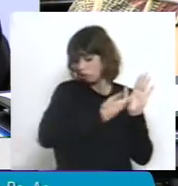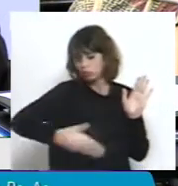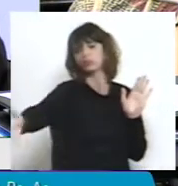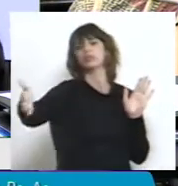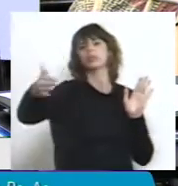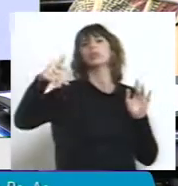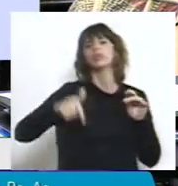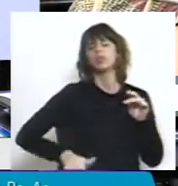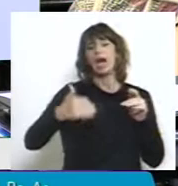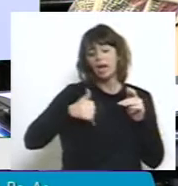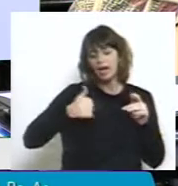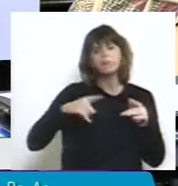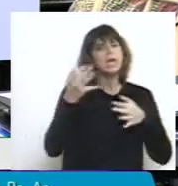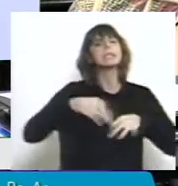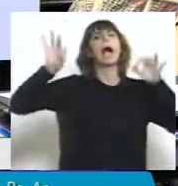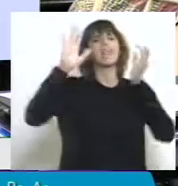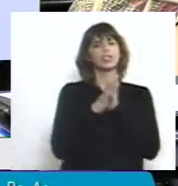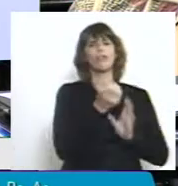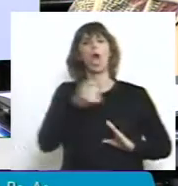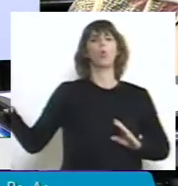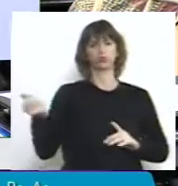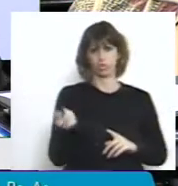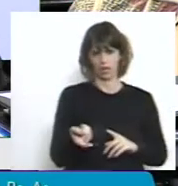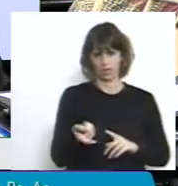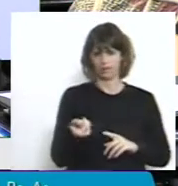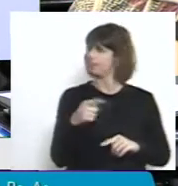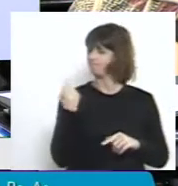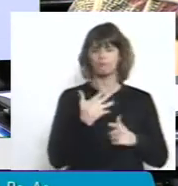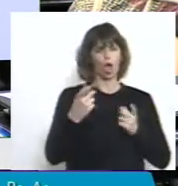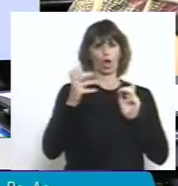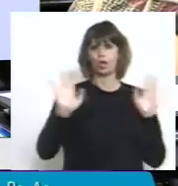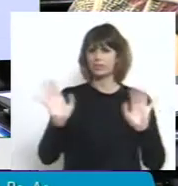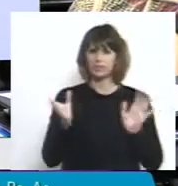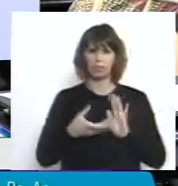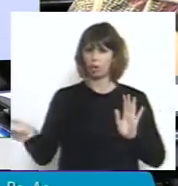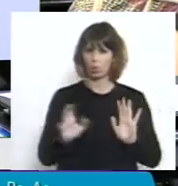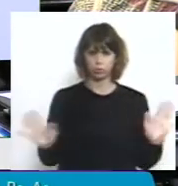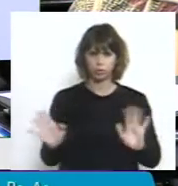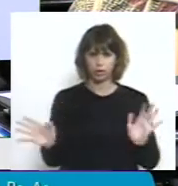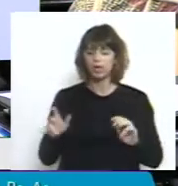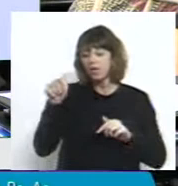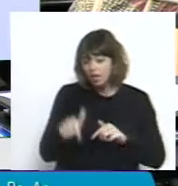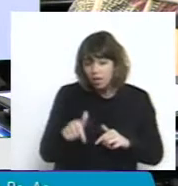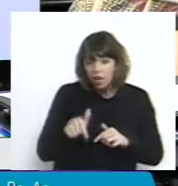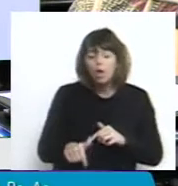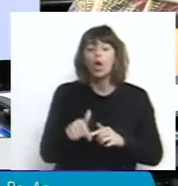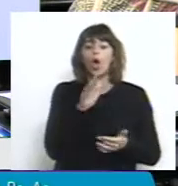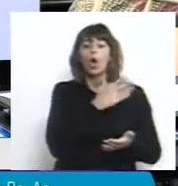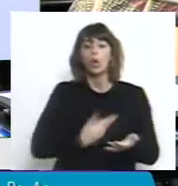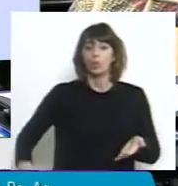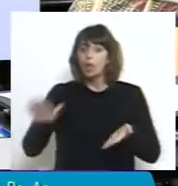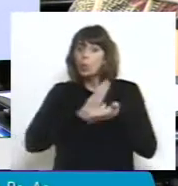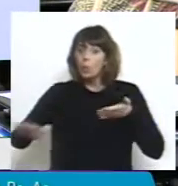violento ajuste en el cual sí, después del ajuste recuperaban. No, vamos a discutir en el nuevo gobierno del Frente para la